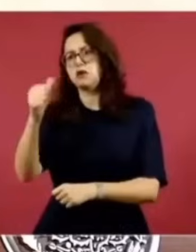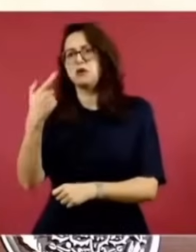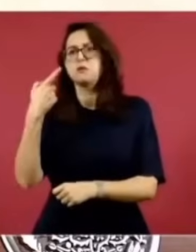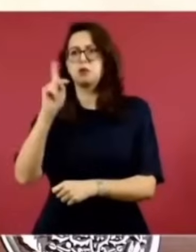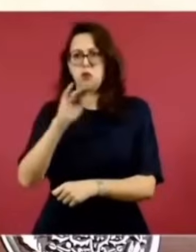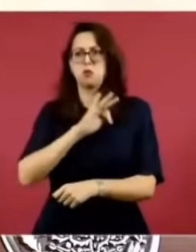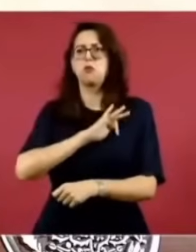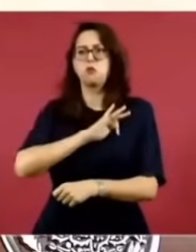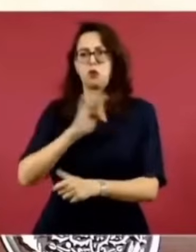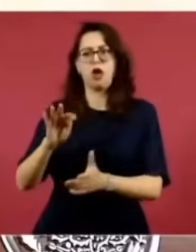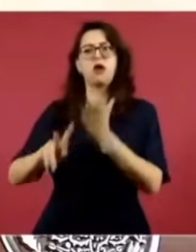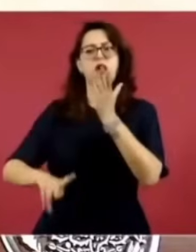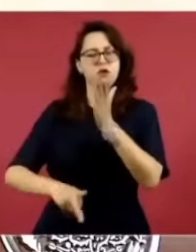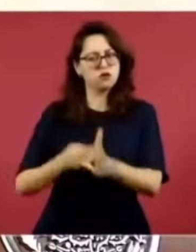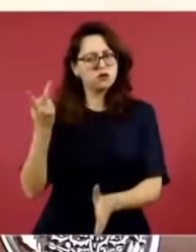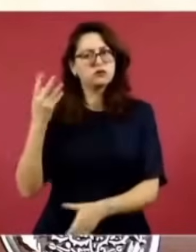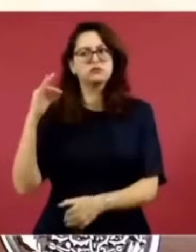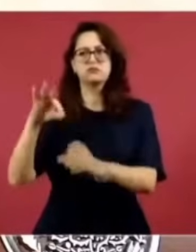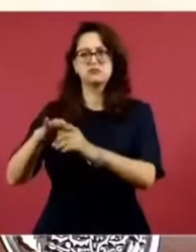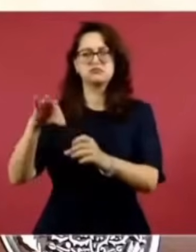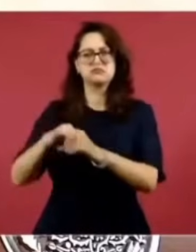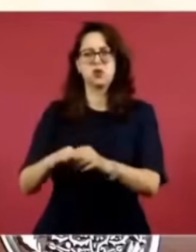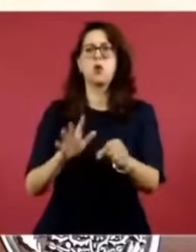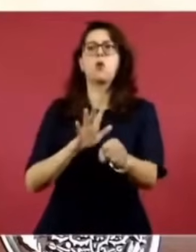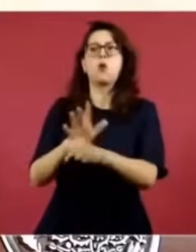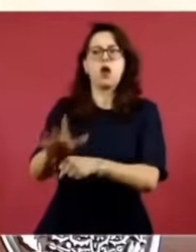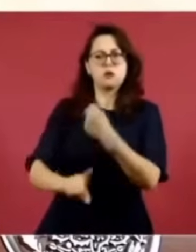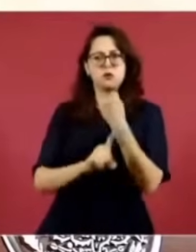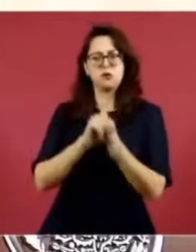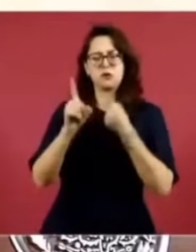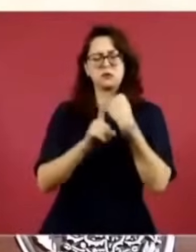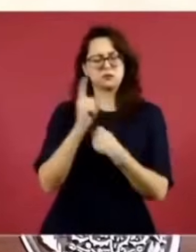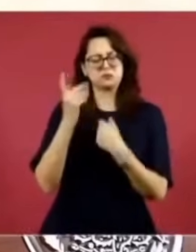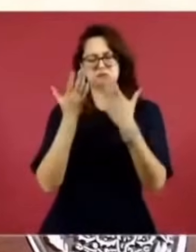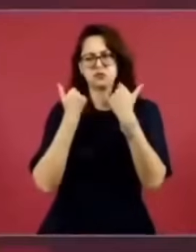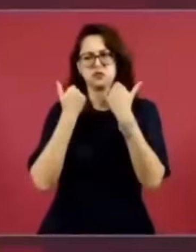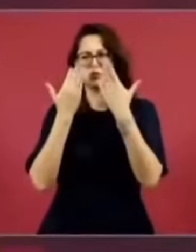ningún problema. Lo que les cuesta mucho